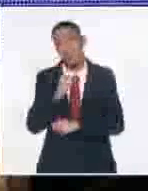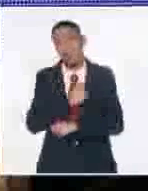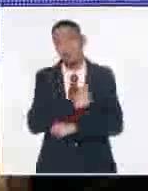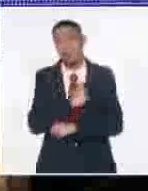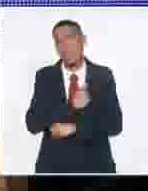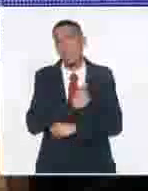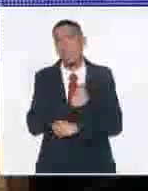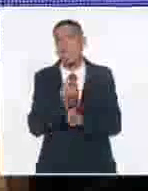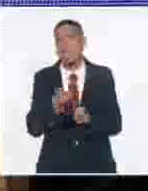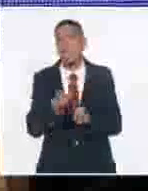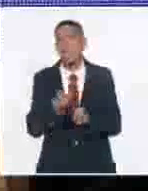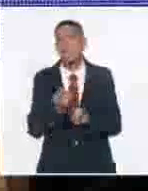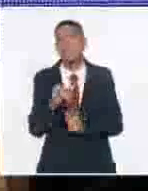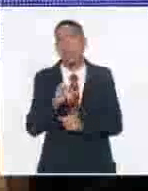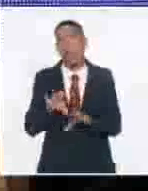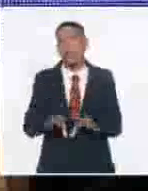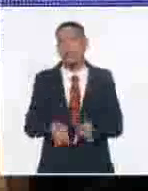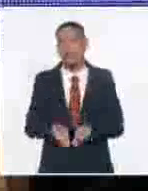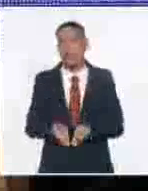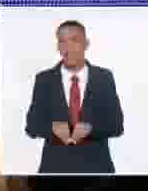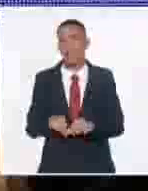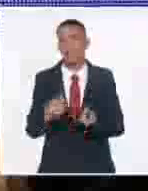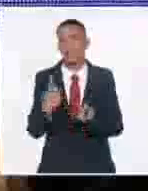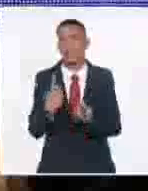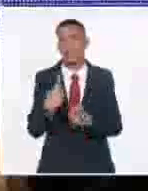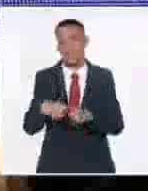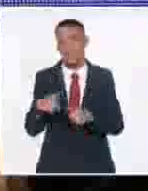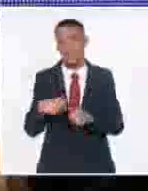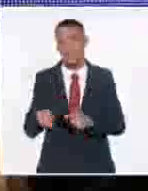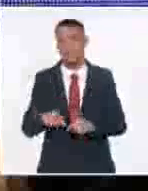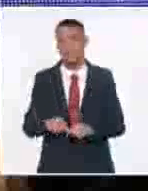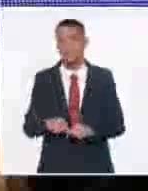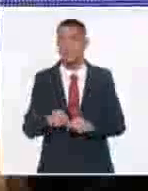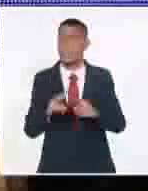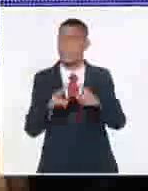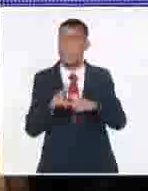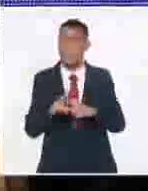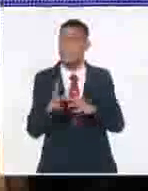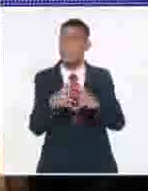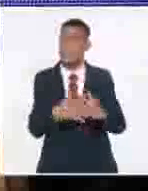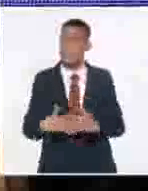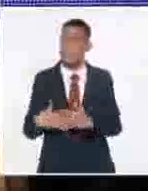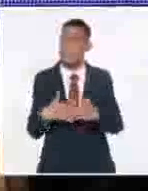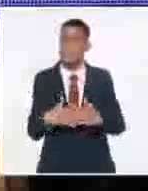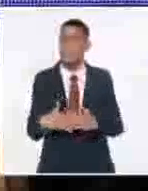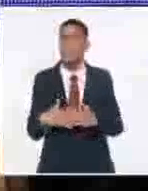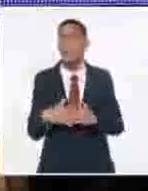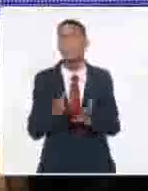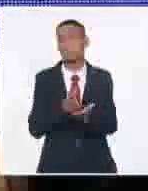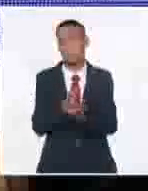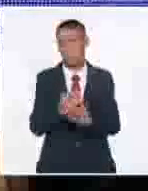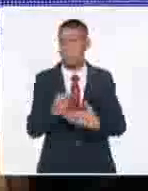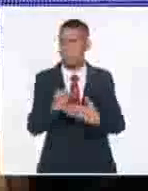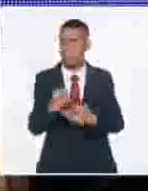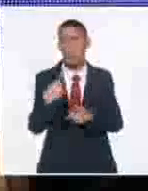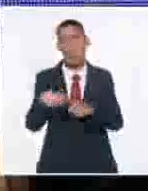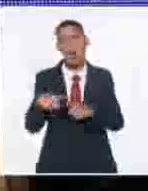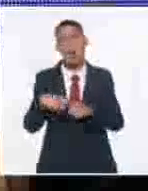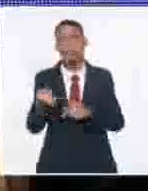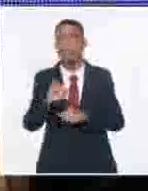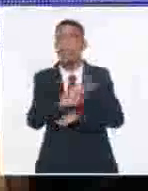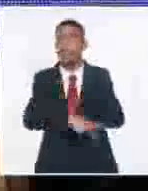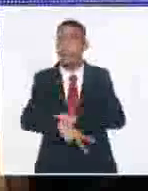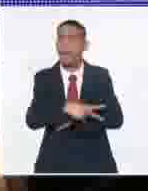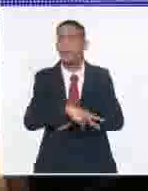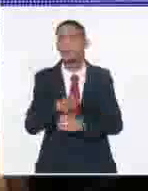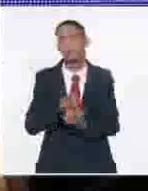sus actos y que cuenta con el respaldo del gobierno de los Estados Unidos y de otros de sus aliados